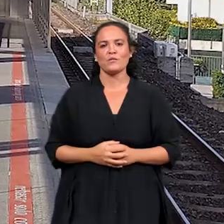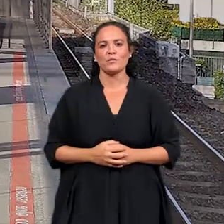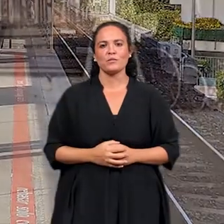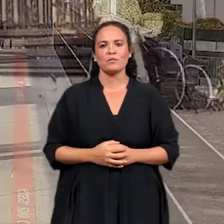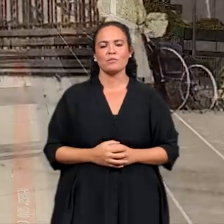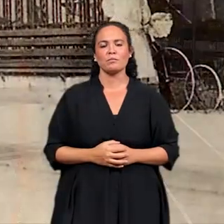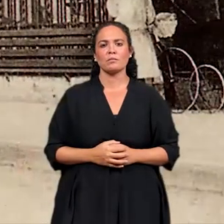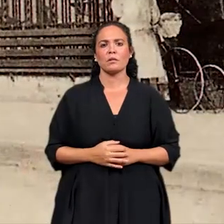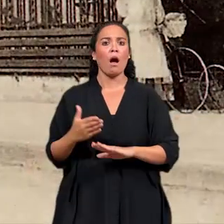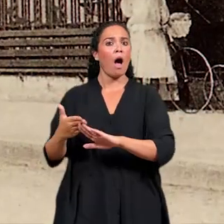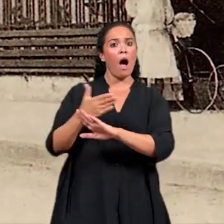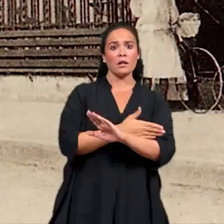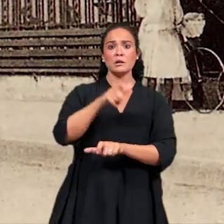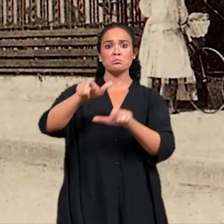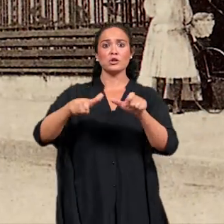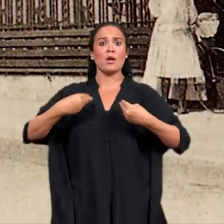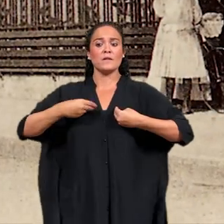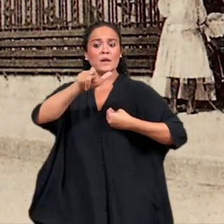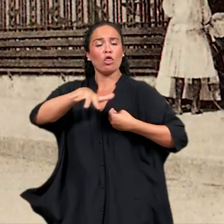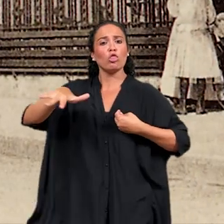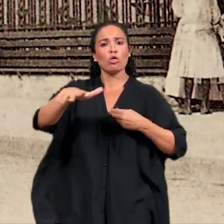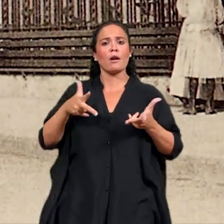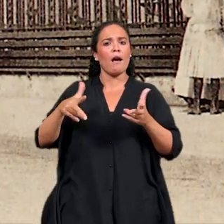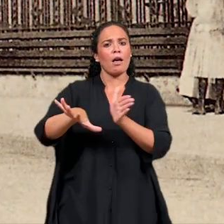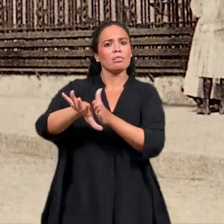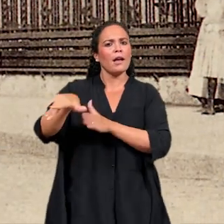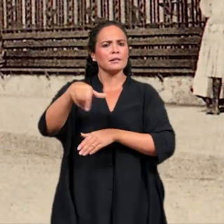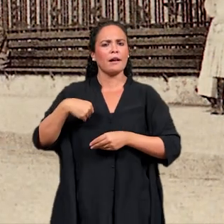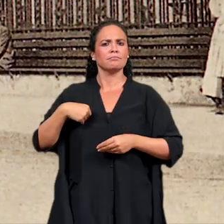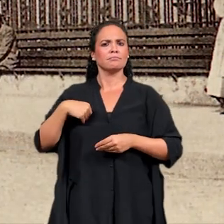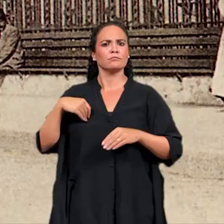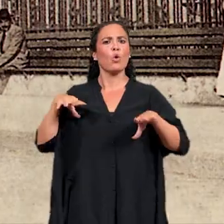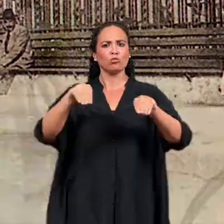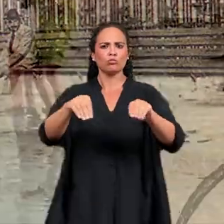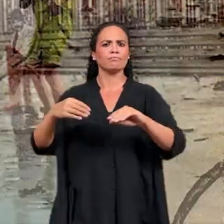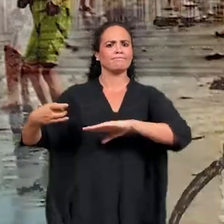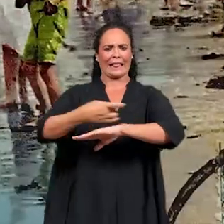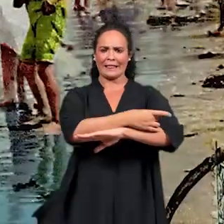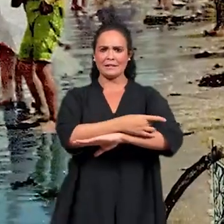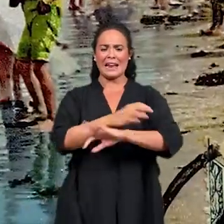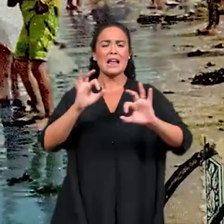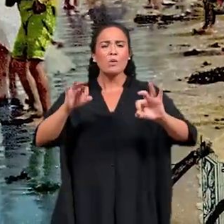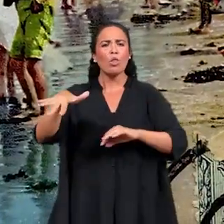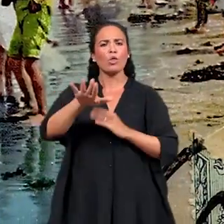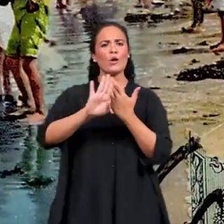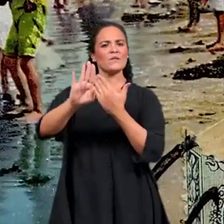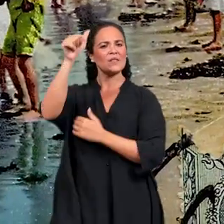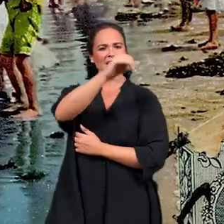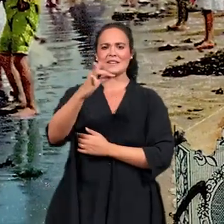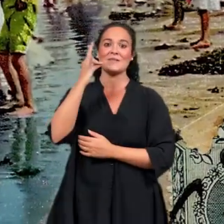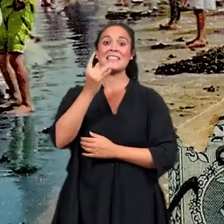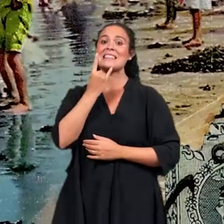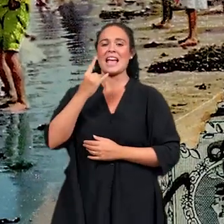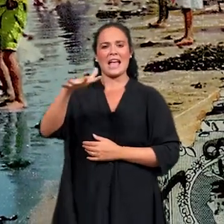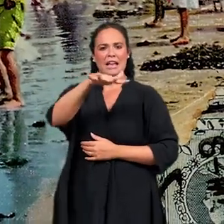Había servido a los y las habitantes de la margen derecha de la ría durante más de un siglo y muy especialmente a vecinas y vecinos de Guecho